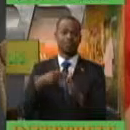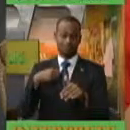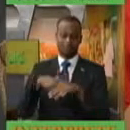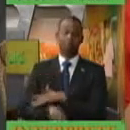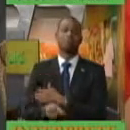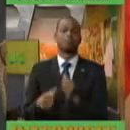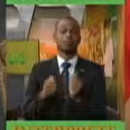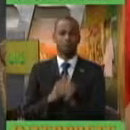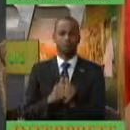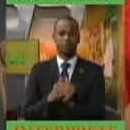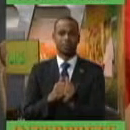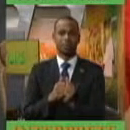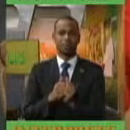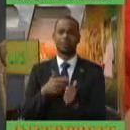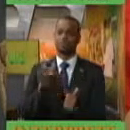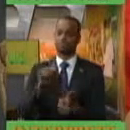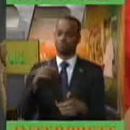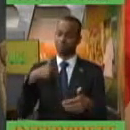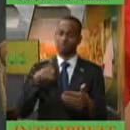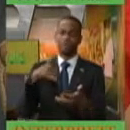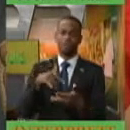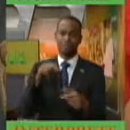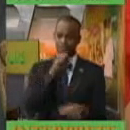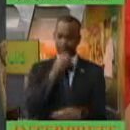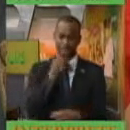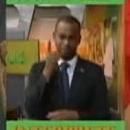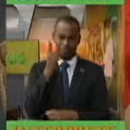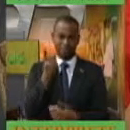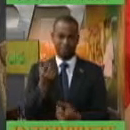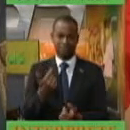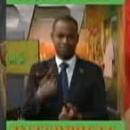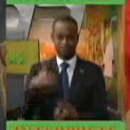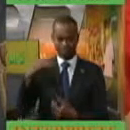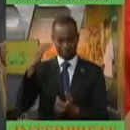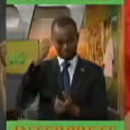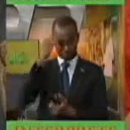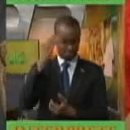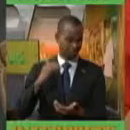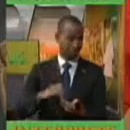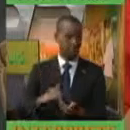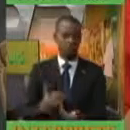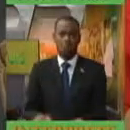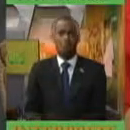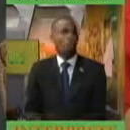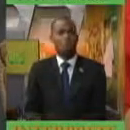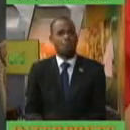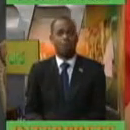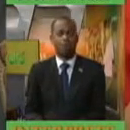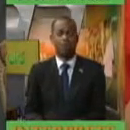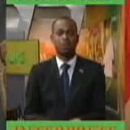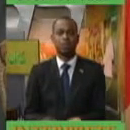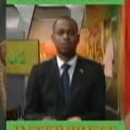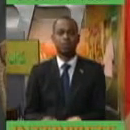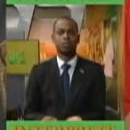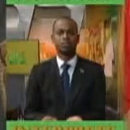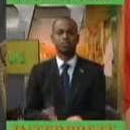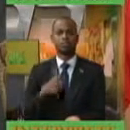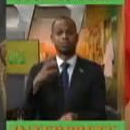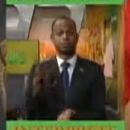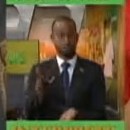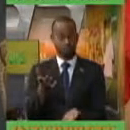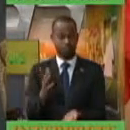E incluso estudié aquí en Santo Domingo y ni siquiera así nunca supe de CONADIS y eso. Sí. Y después de la